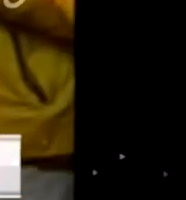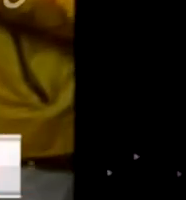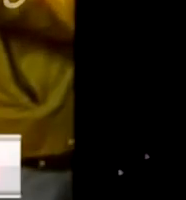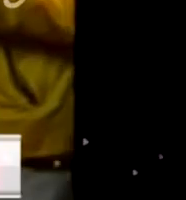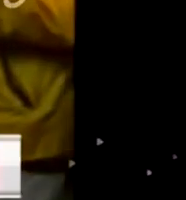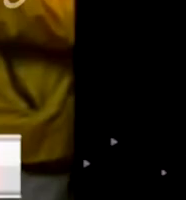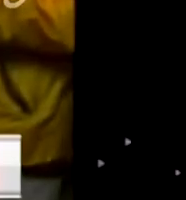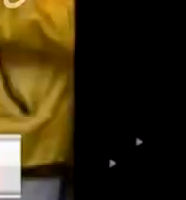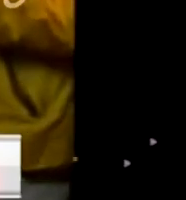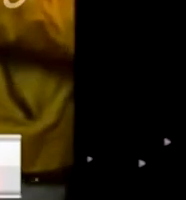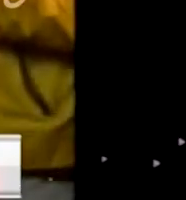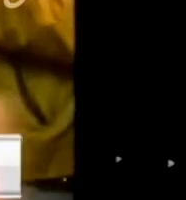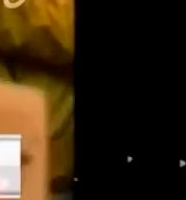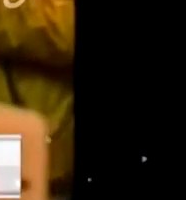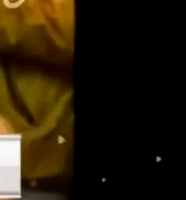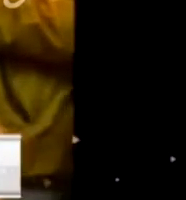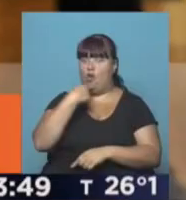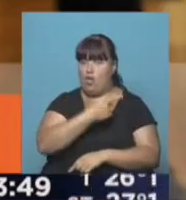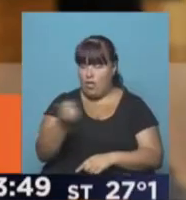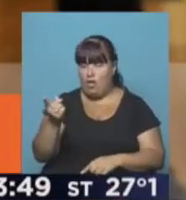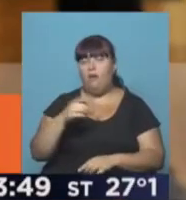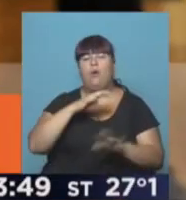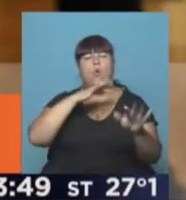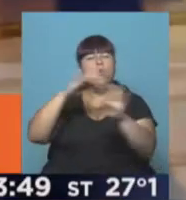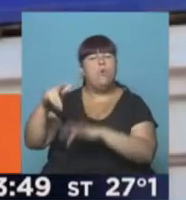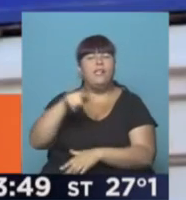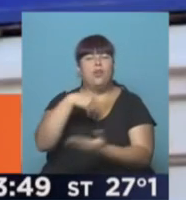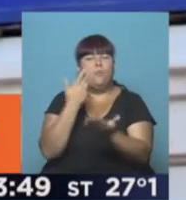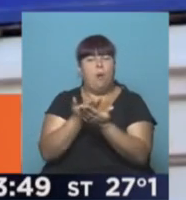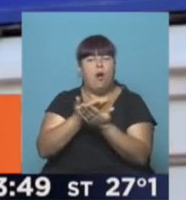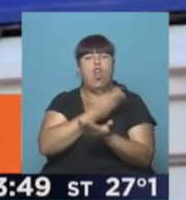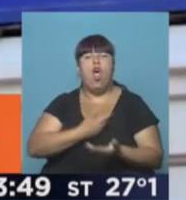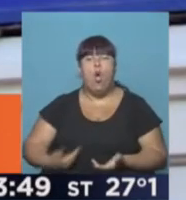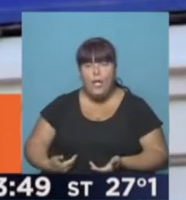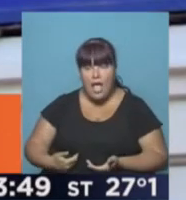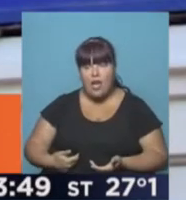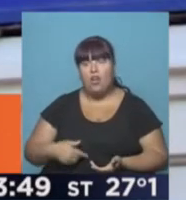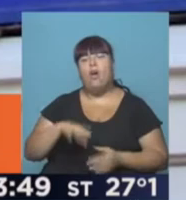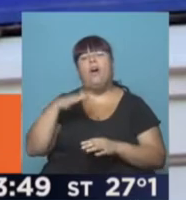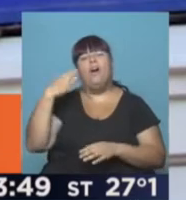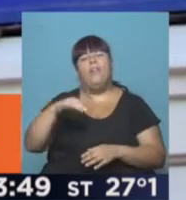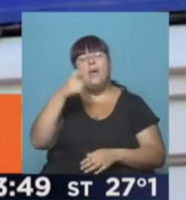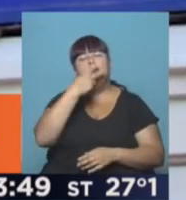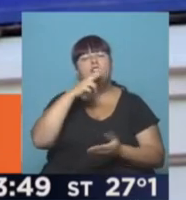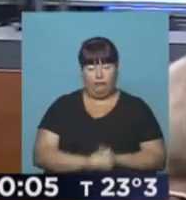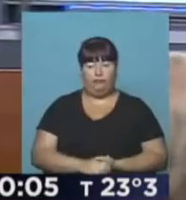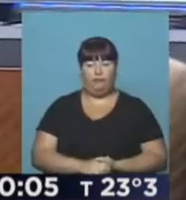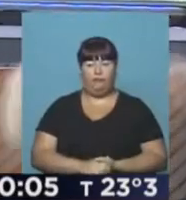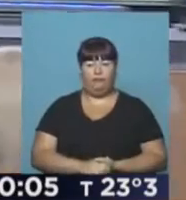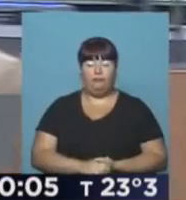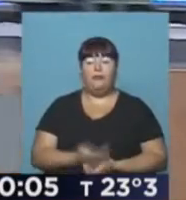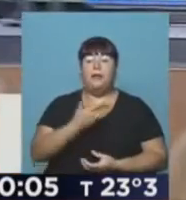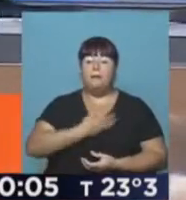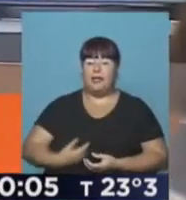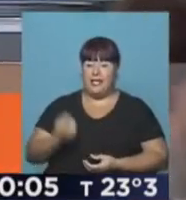Mauricio Macri. El empresario manejaba el negocio de El Correo, que en los años 90 fue privatizado, y hoy es empresa